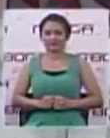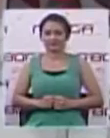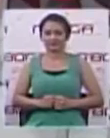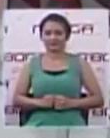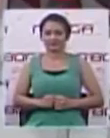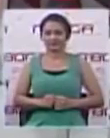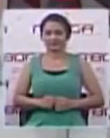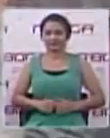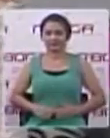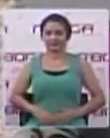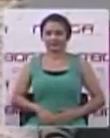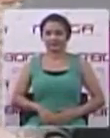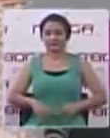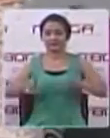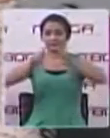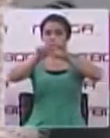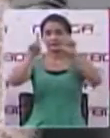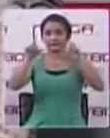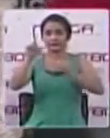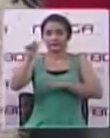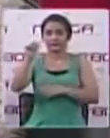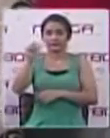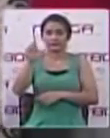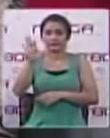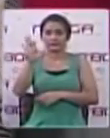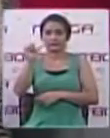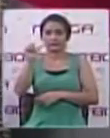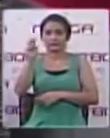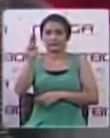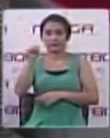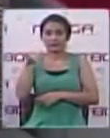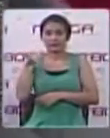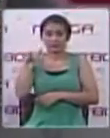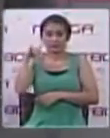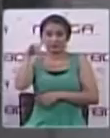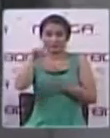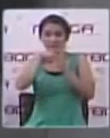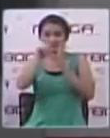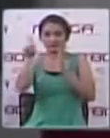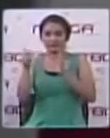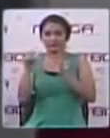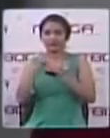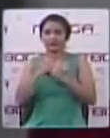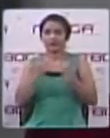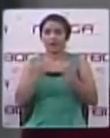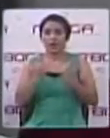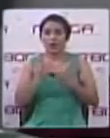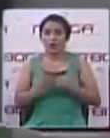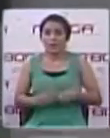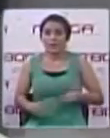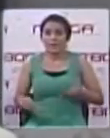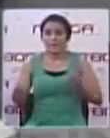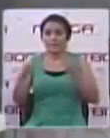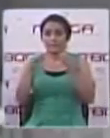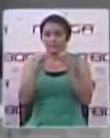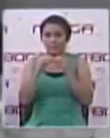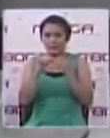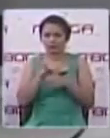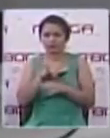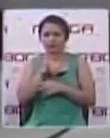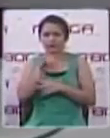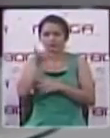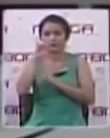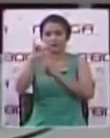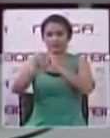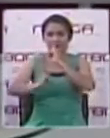comento que LATAM Airlines Ecuador, aerolínea miembro de LATAM Airlines Group, refuerza su operación internacional con el